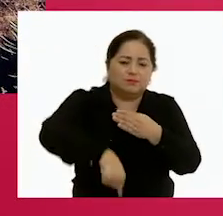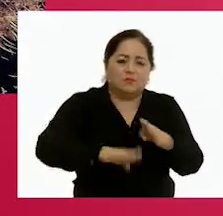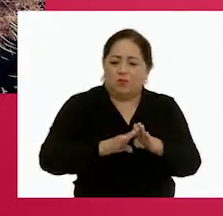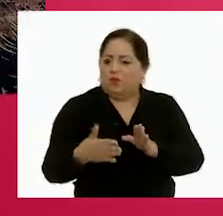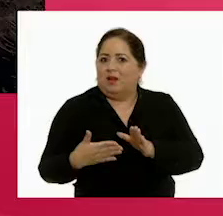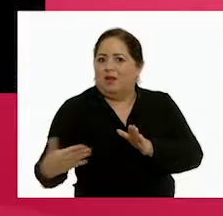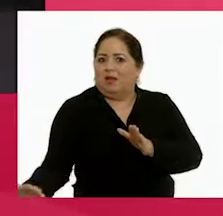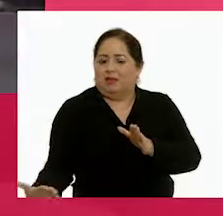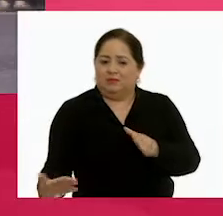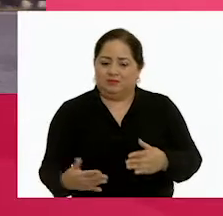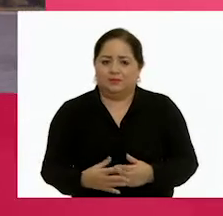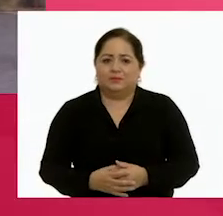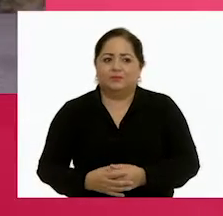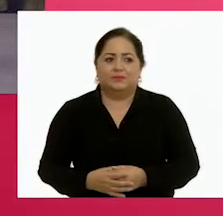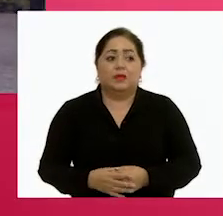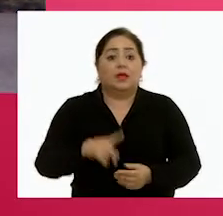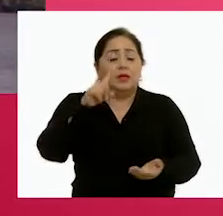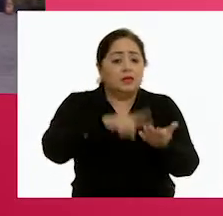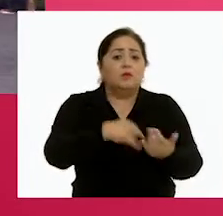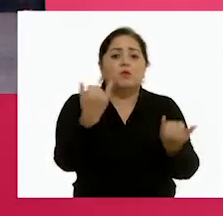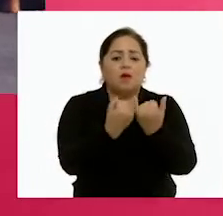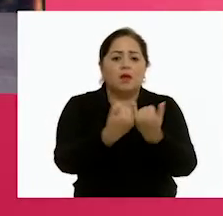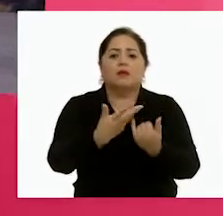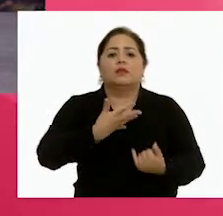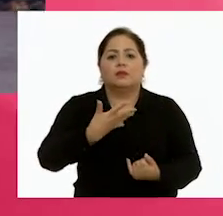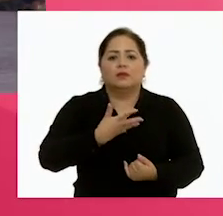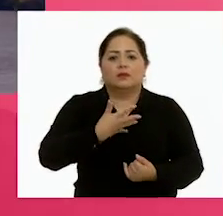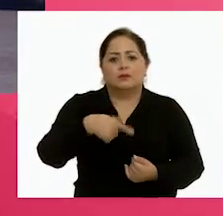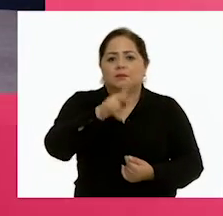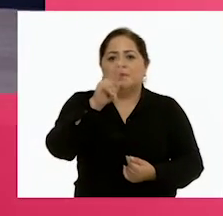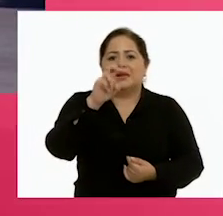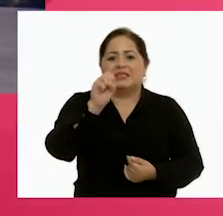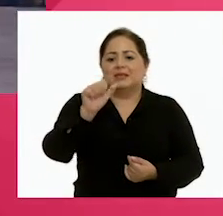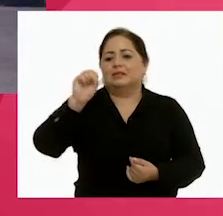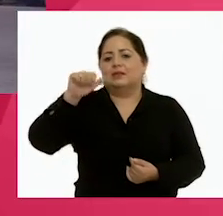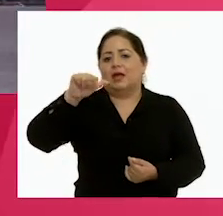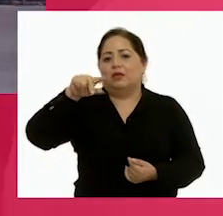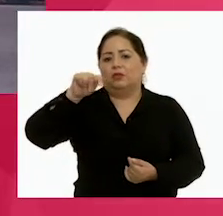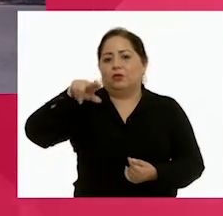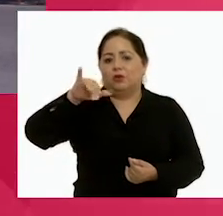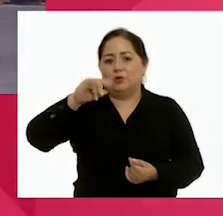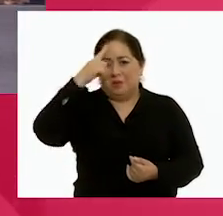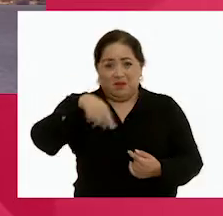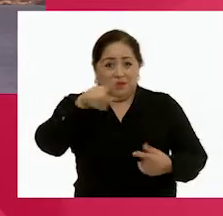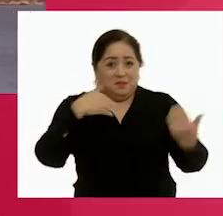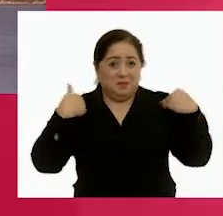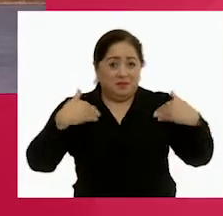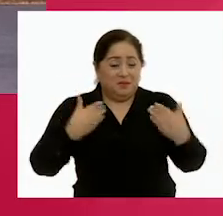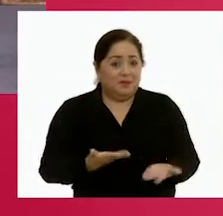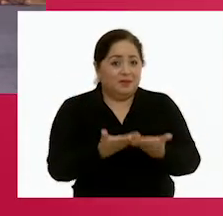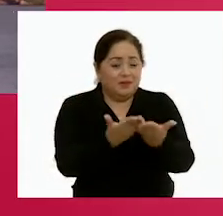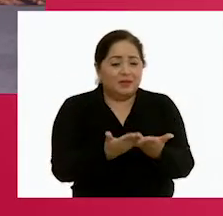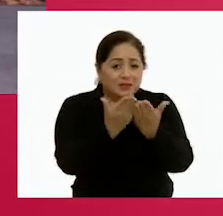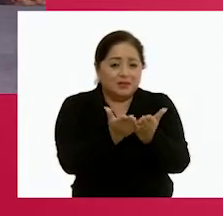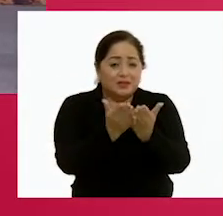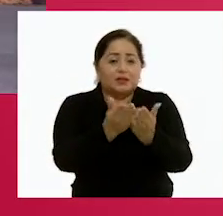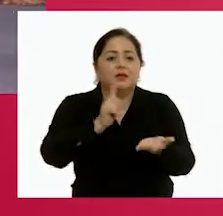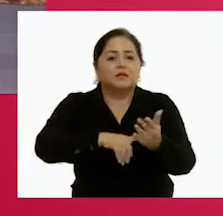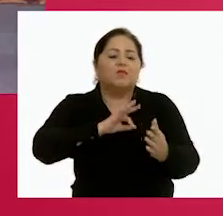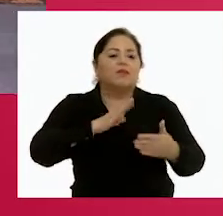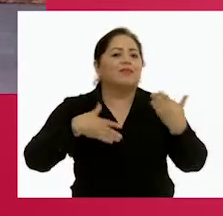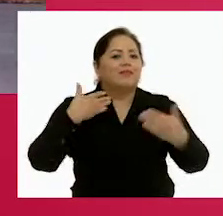costado. Aquí también se encuentra la presa de San Antonio, para dar un paseo en lancha y disfrutar de la